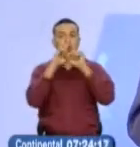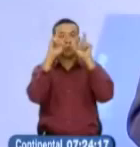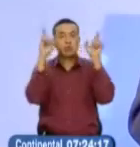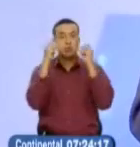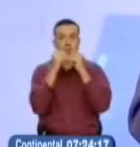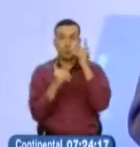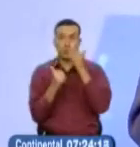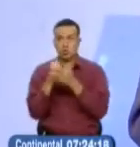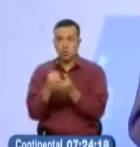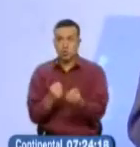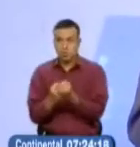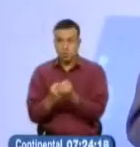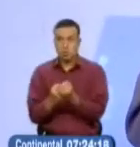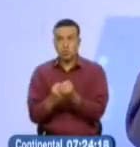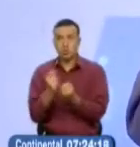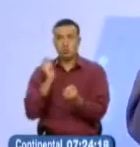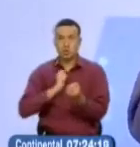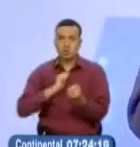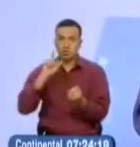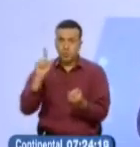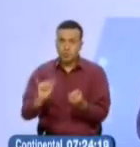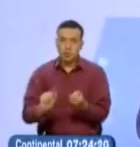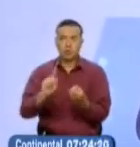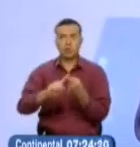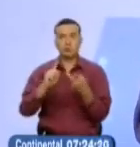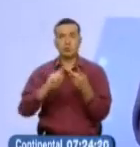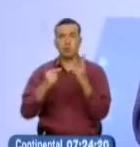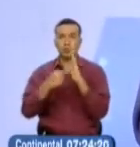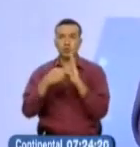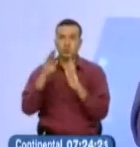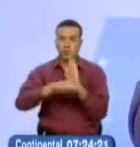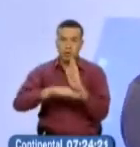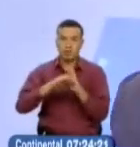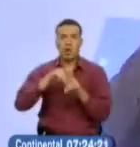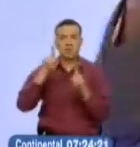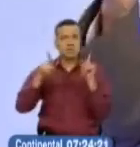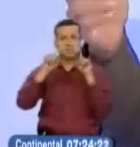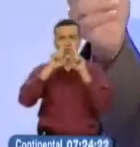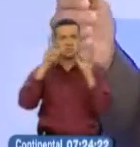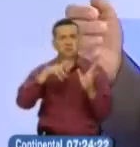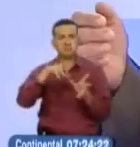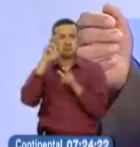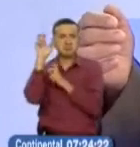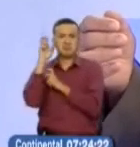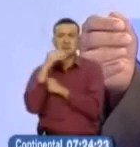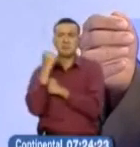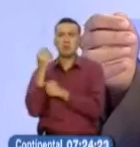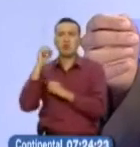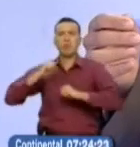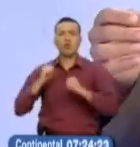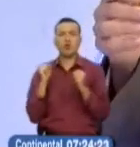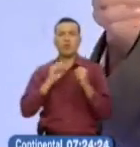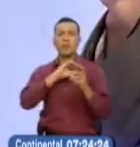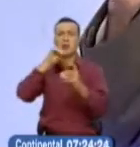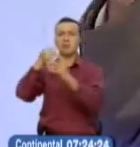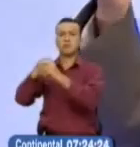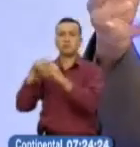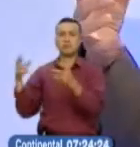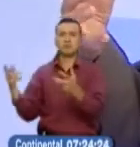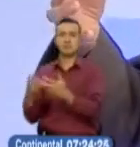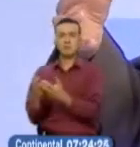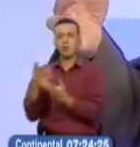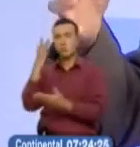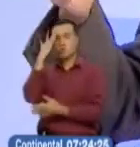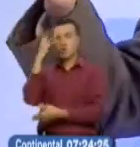ventajas de menor salario menos impuestos etcétera e ir a establecerse en Bogotá